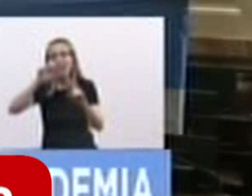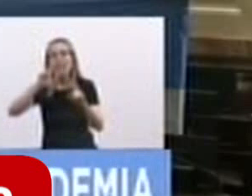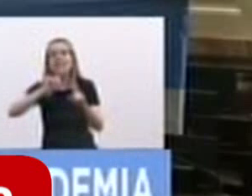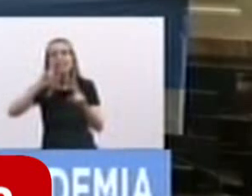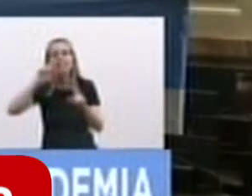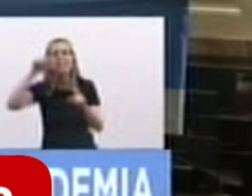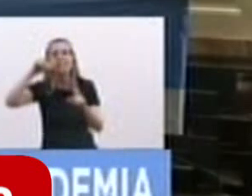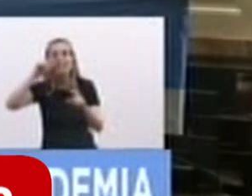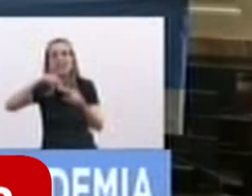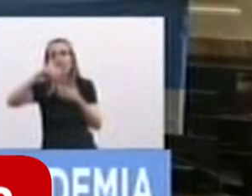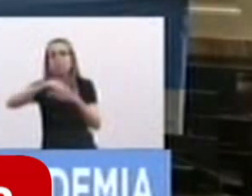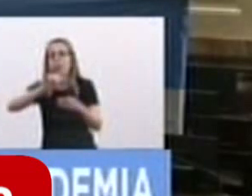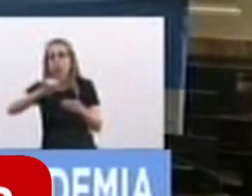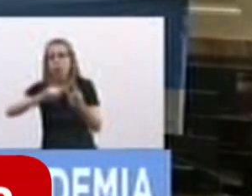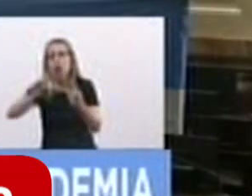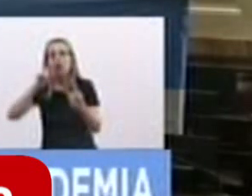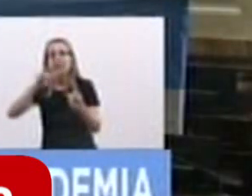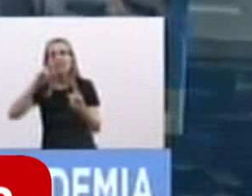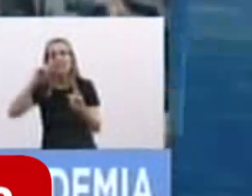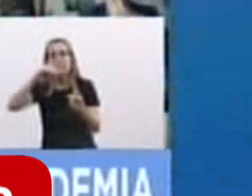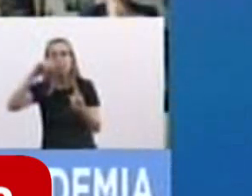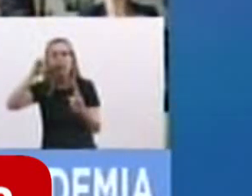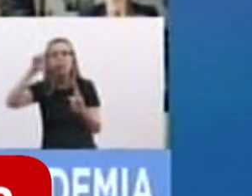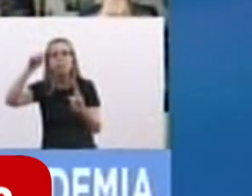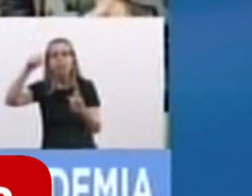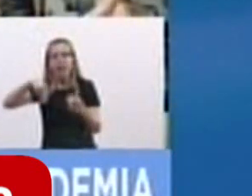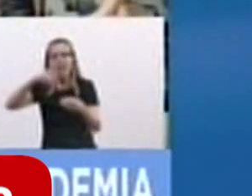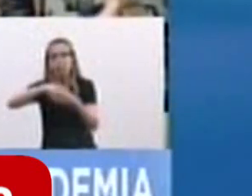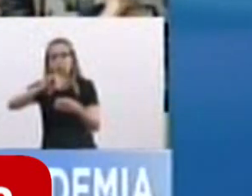afirmativo y Zimmerman negativo.